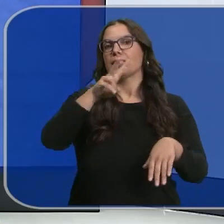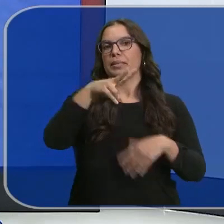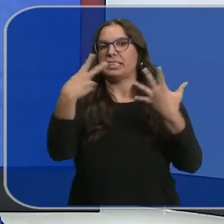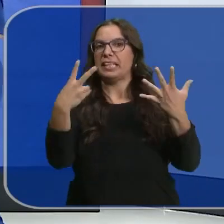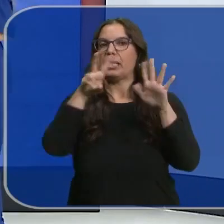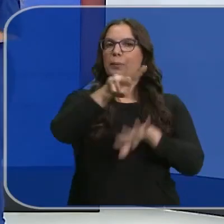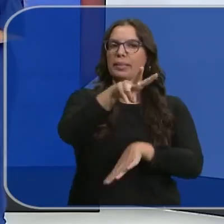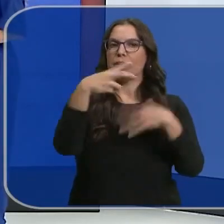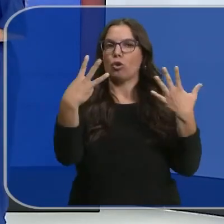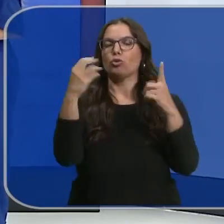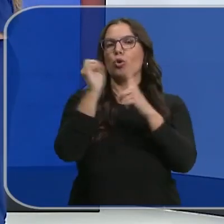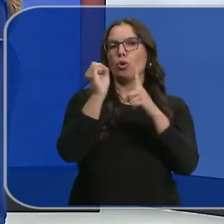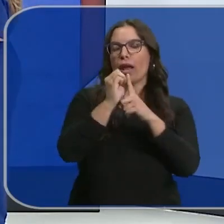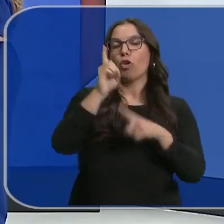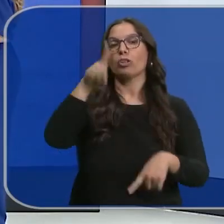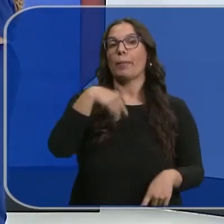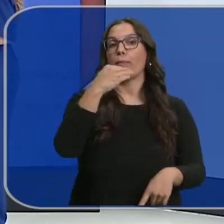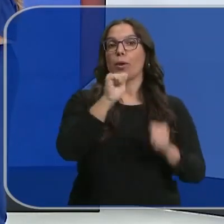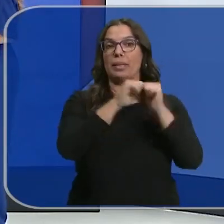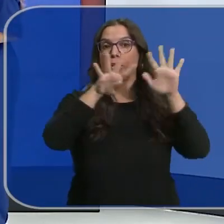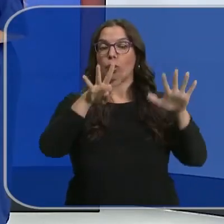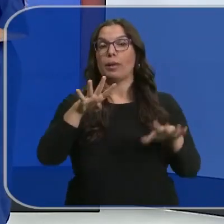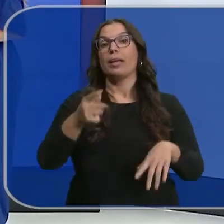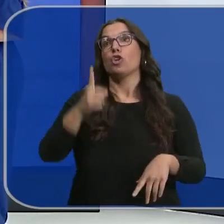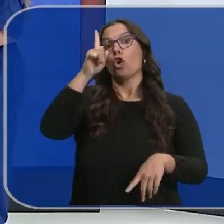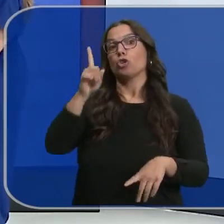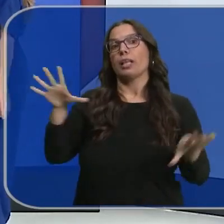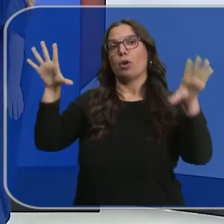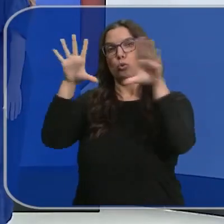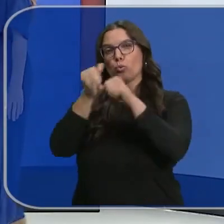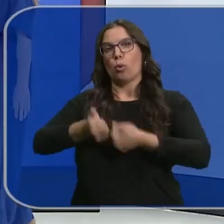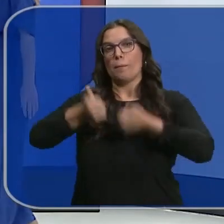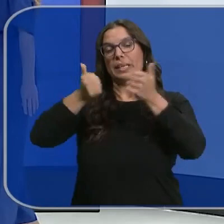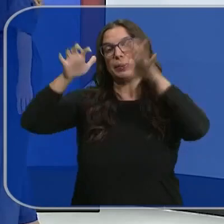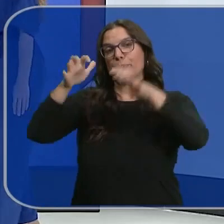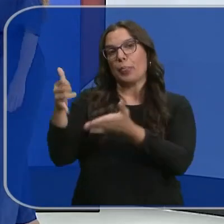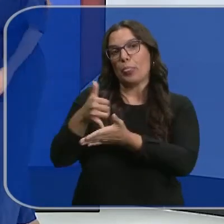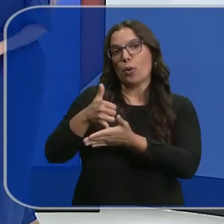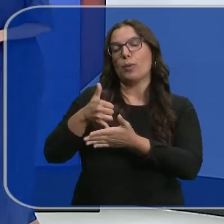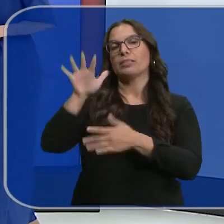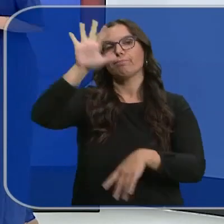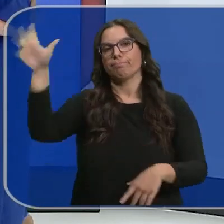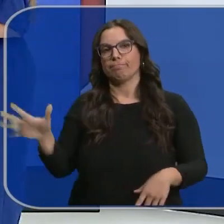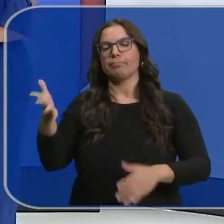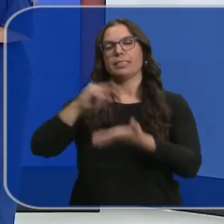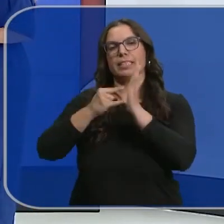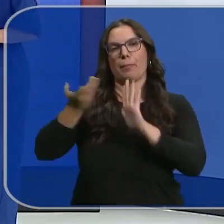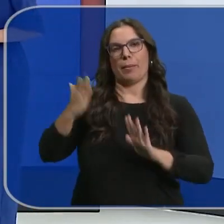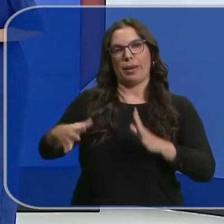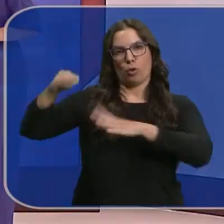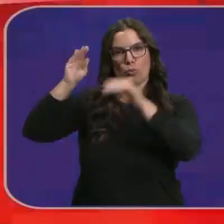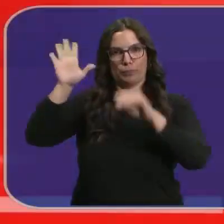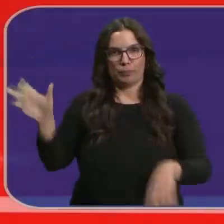27-28 grados o incluso 29 en Zamora, con cielo más cubierto en el norte y algunas precipitaciones débiles aquí y también en el sistema ibérico.